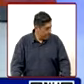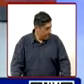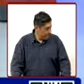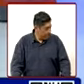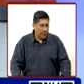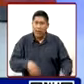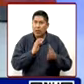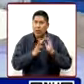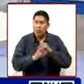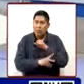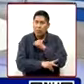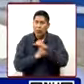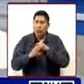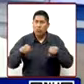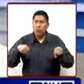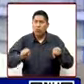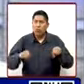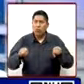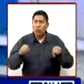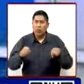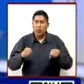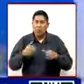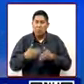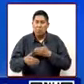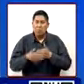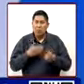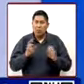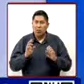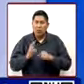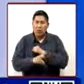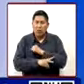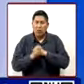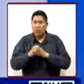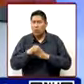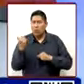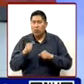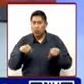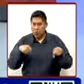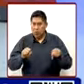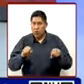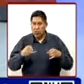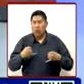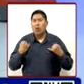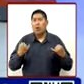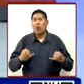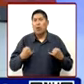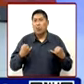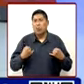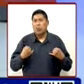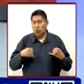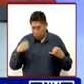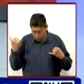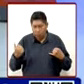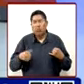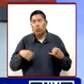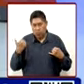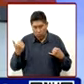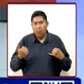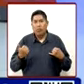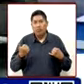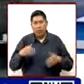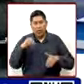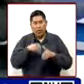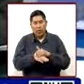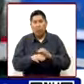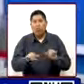Bueno, y vamos a hablar del robo de una motocicleta. Sin contemplación le robaron otra motocicleta a un joven. ¿Es otra? Otra. Él entró